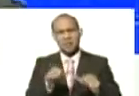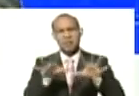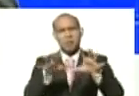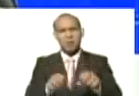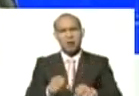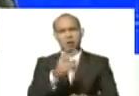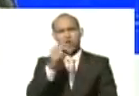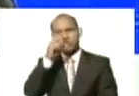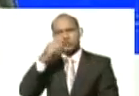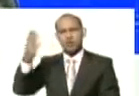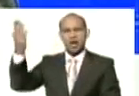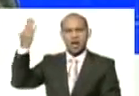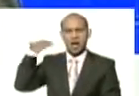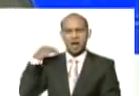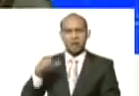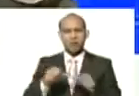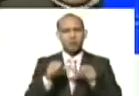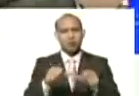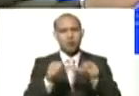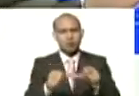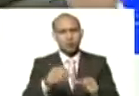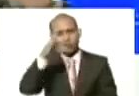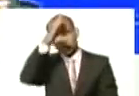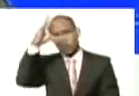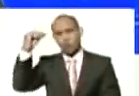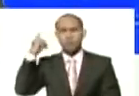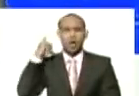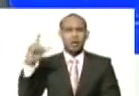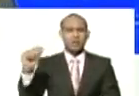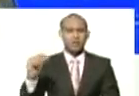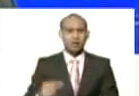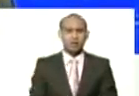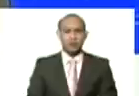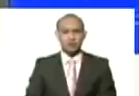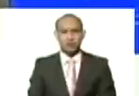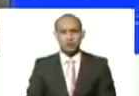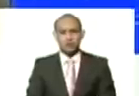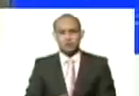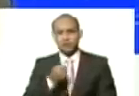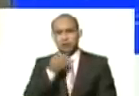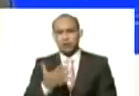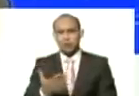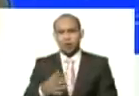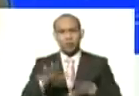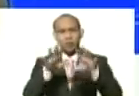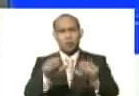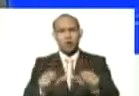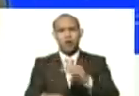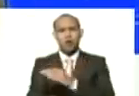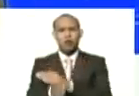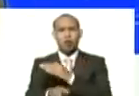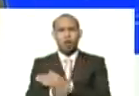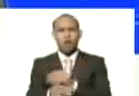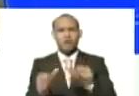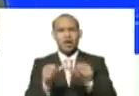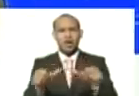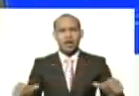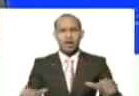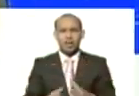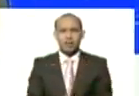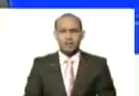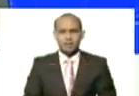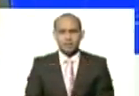años. Se fue el brutal Trump. Y bueno, el imperio quedó. Que nadie se llame